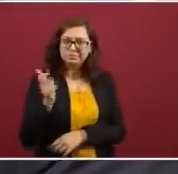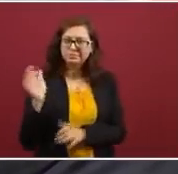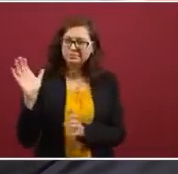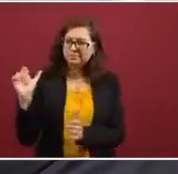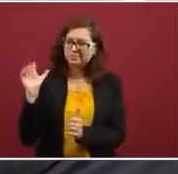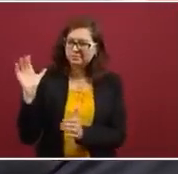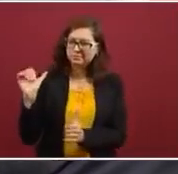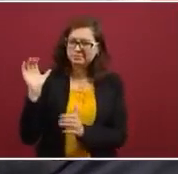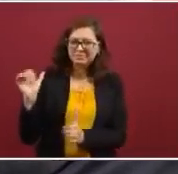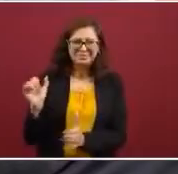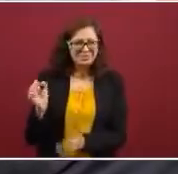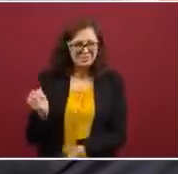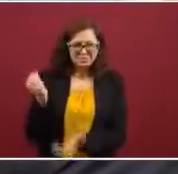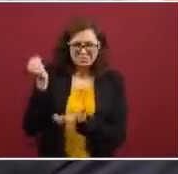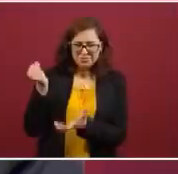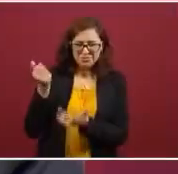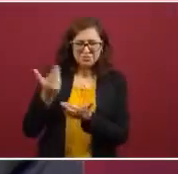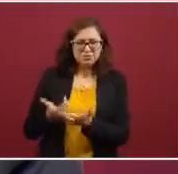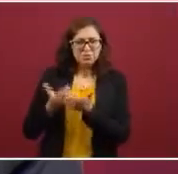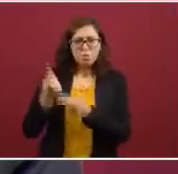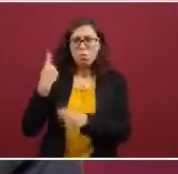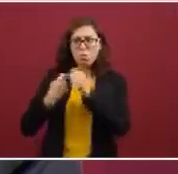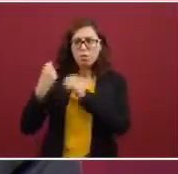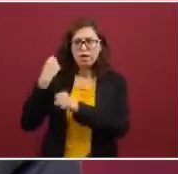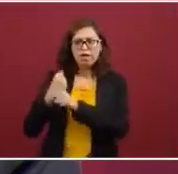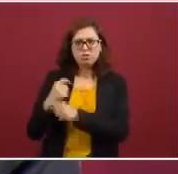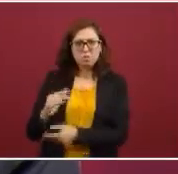recaudando más que el año pasado.